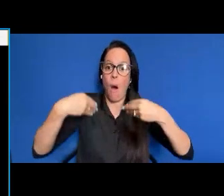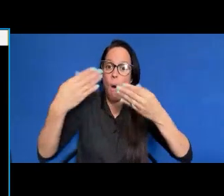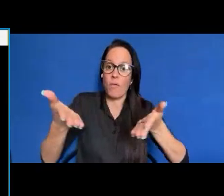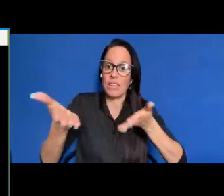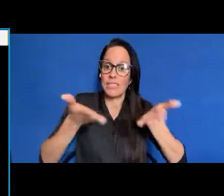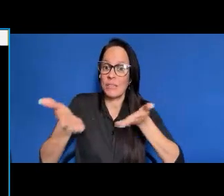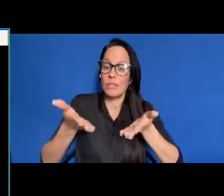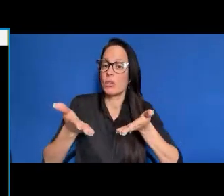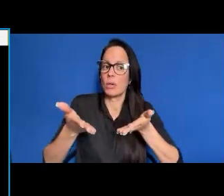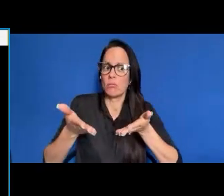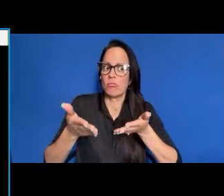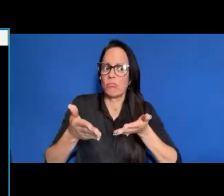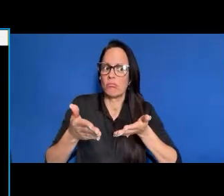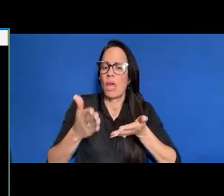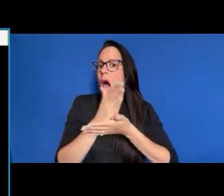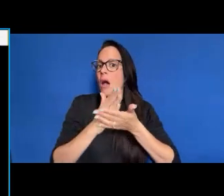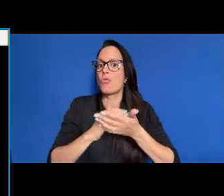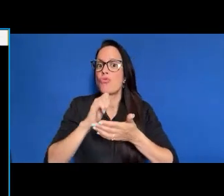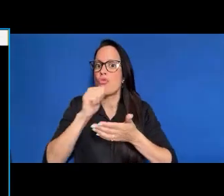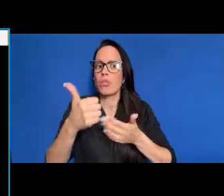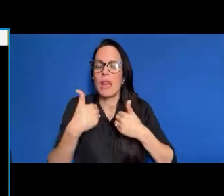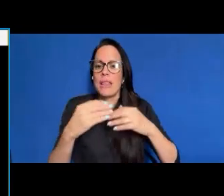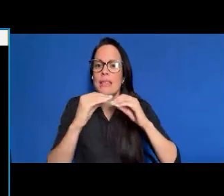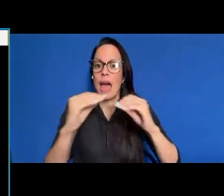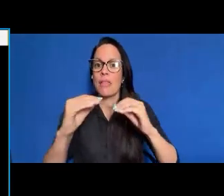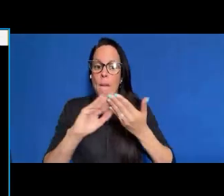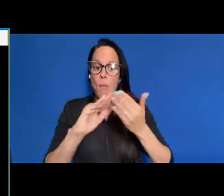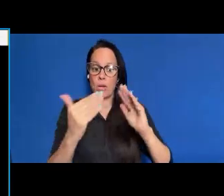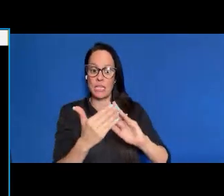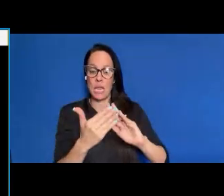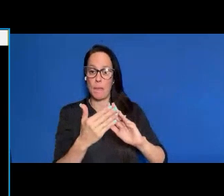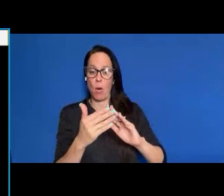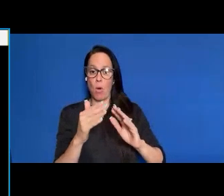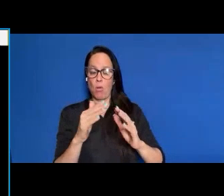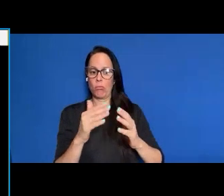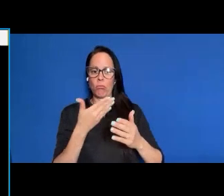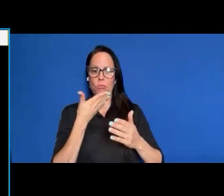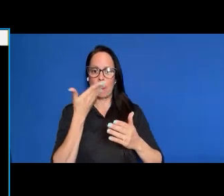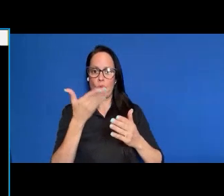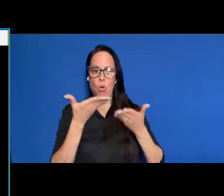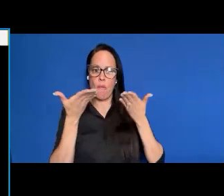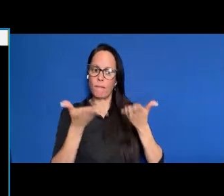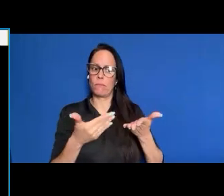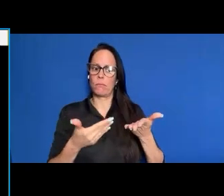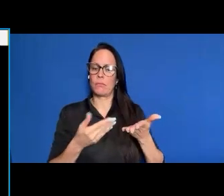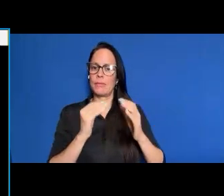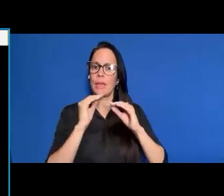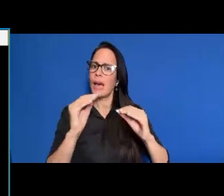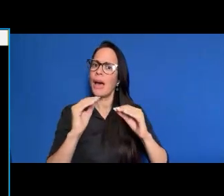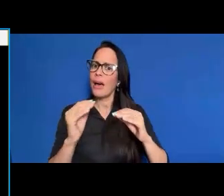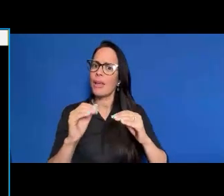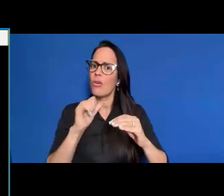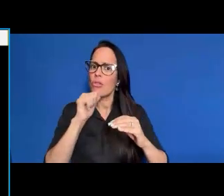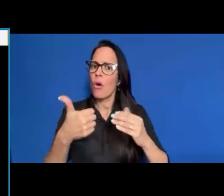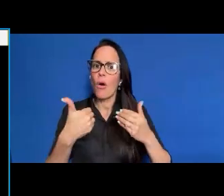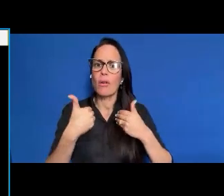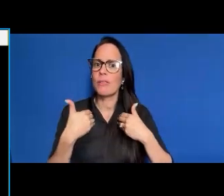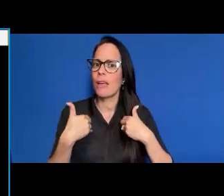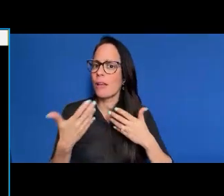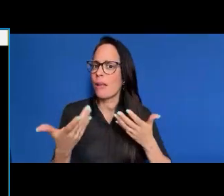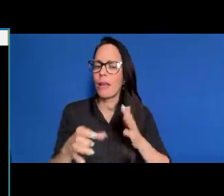nada. O sea, yo trabajo en municipios que casi no tienen ningún tipo del municipio, ningún